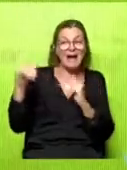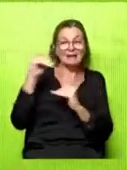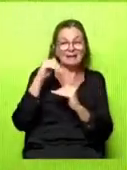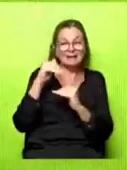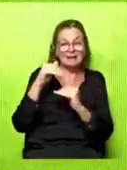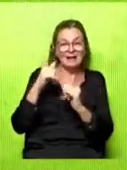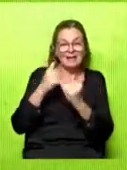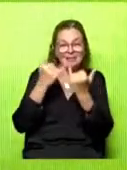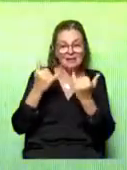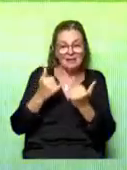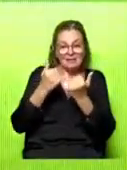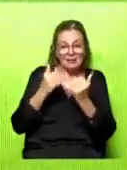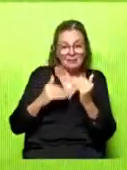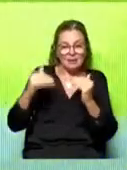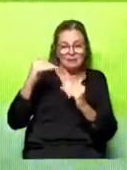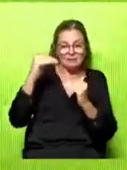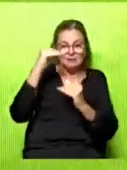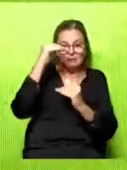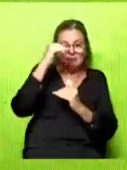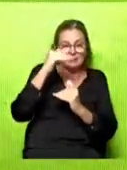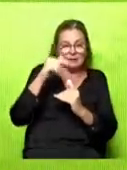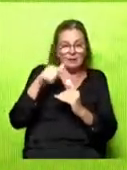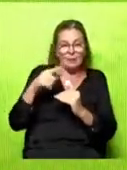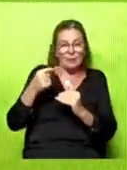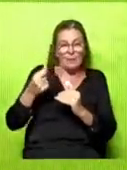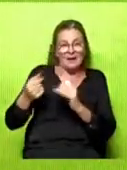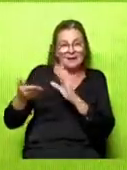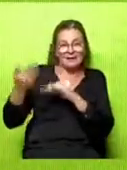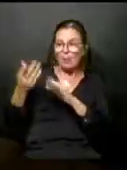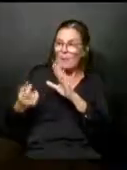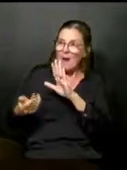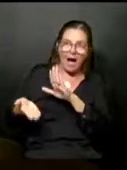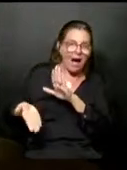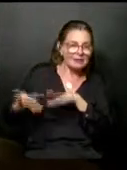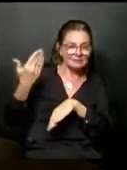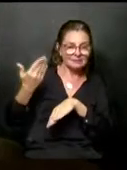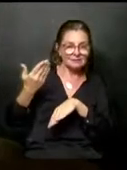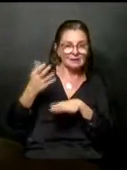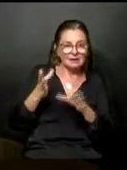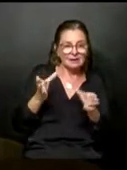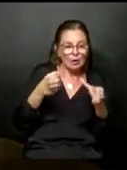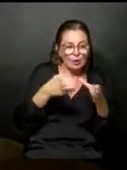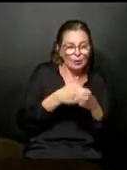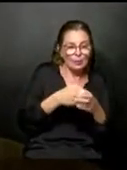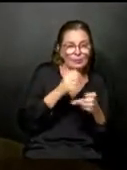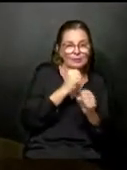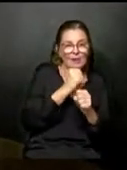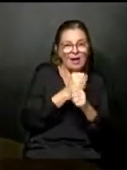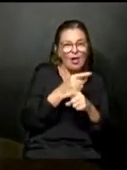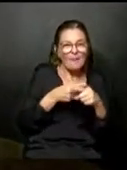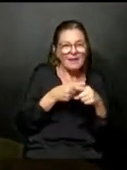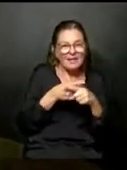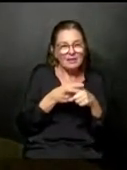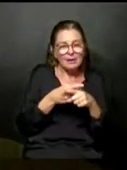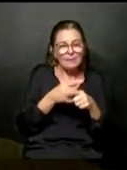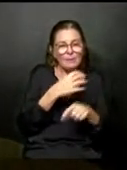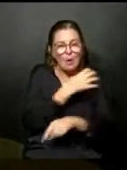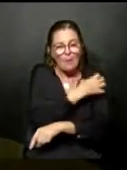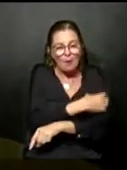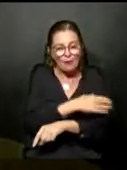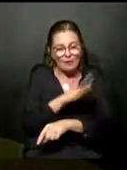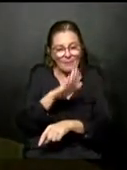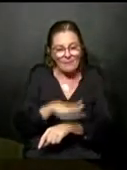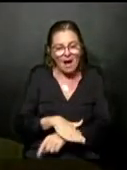vez la tenemos más. Cada vez los más ricos son más ricos y la clase trabajadora media y los más pobres son más